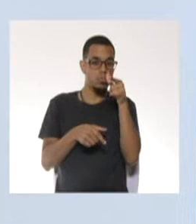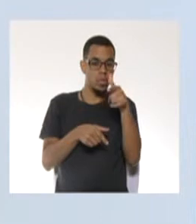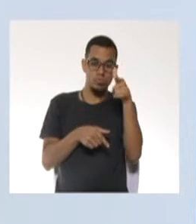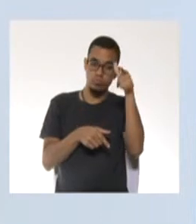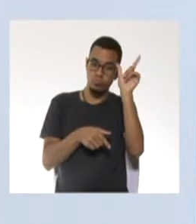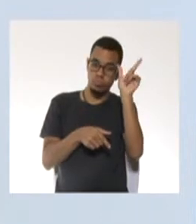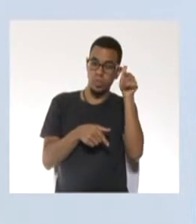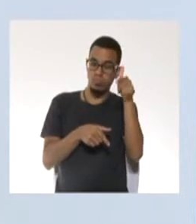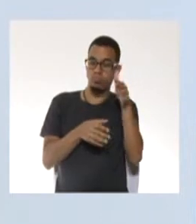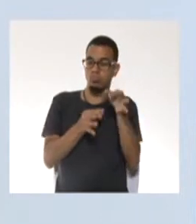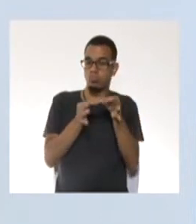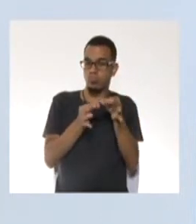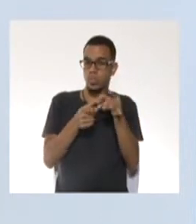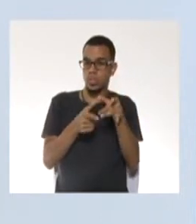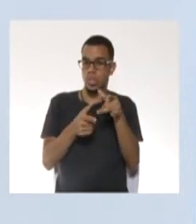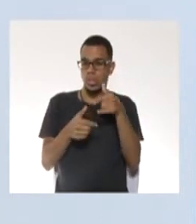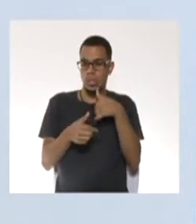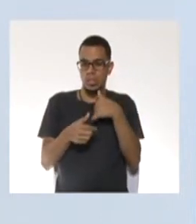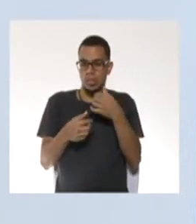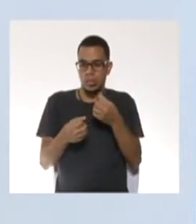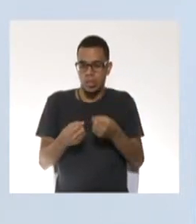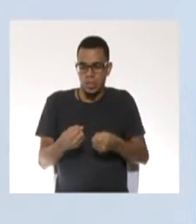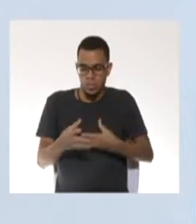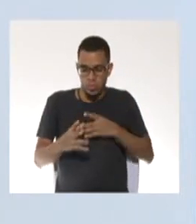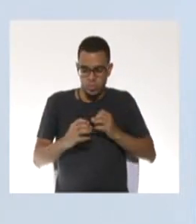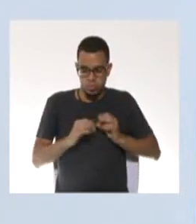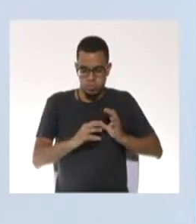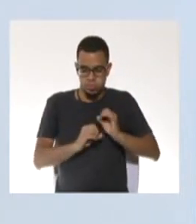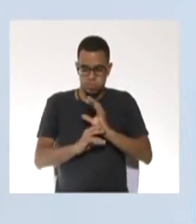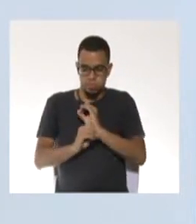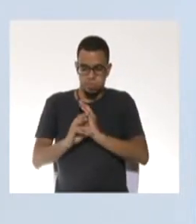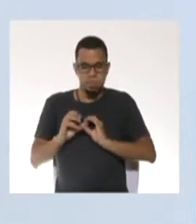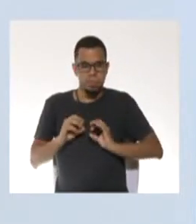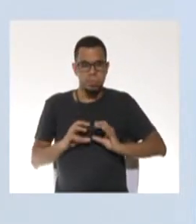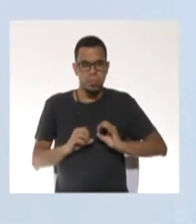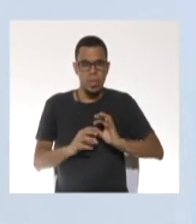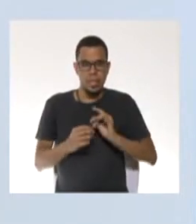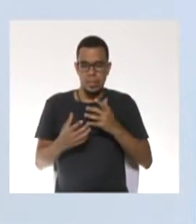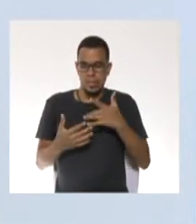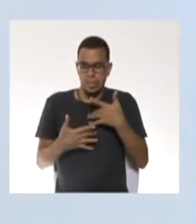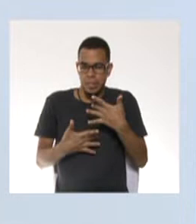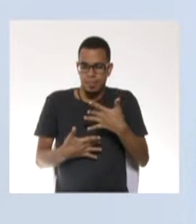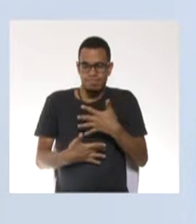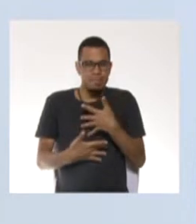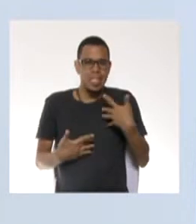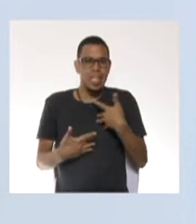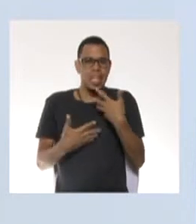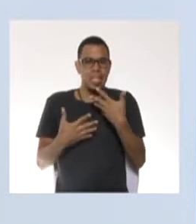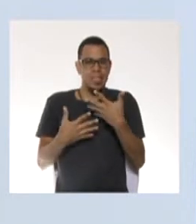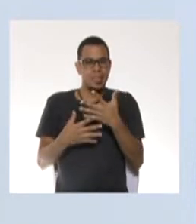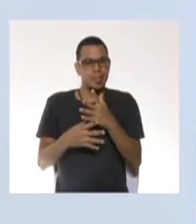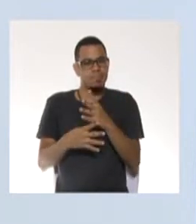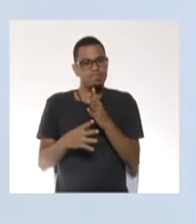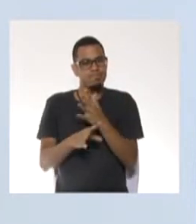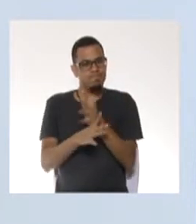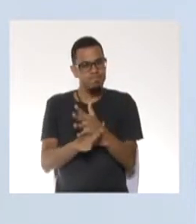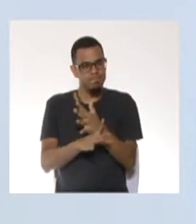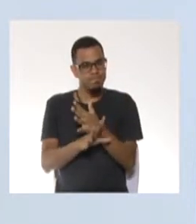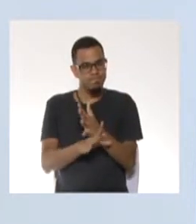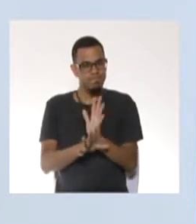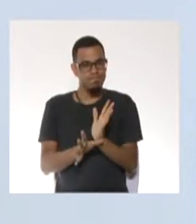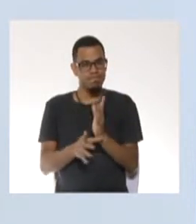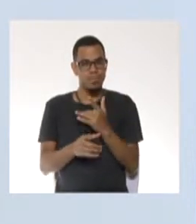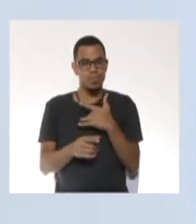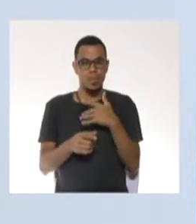producir las hormonas sexuales y los gametos, los cuales en el proceso de fecundación van a dar origen a un